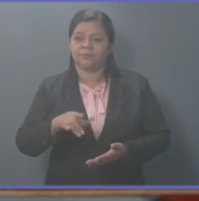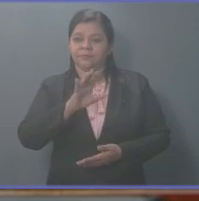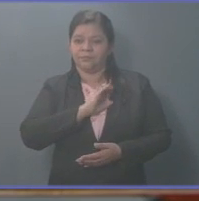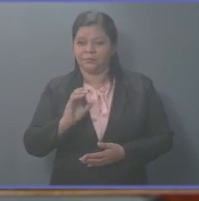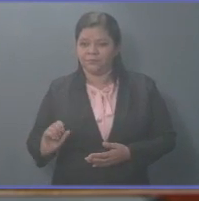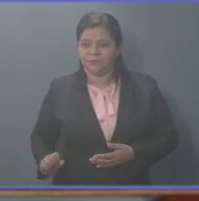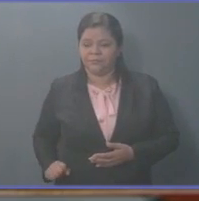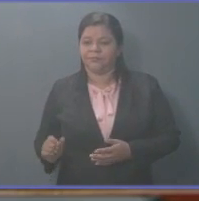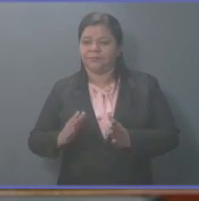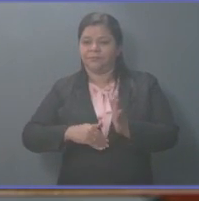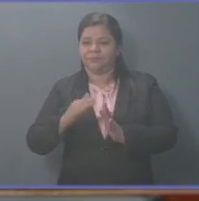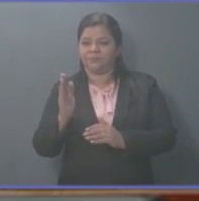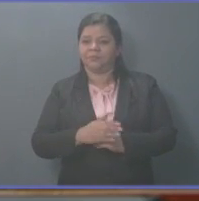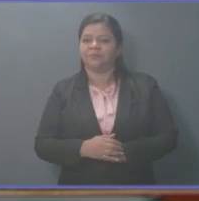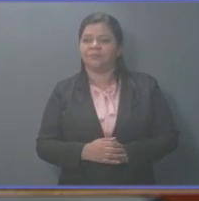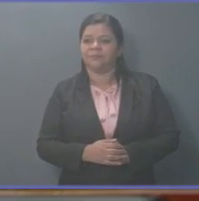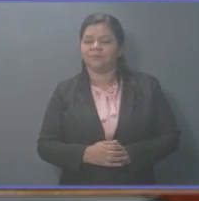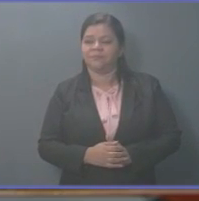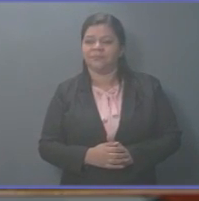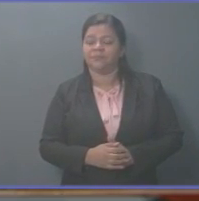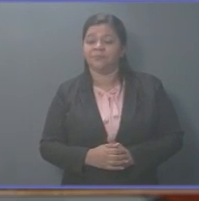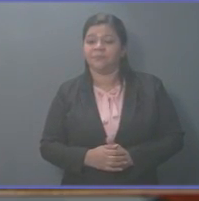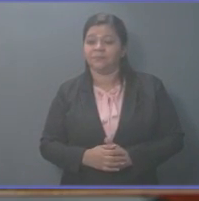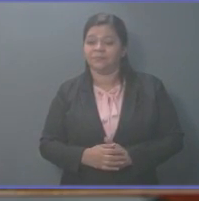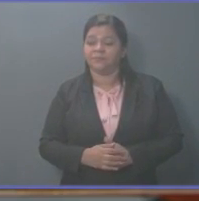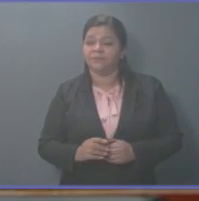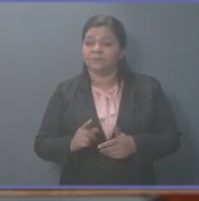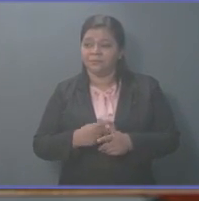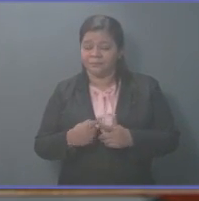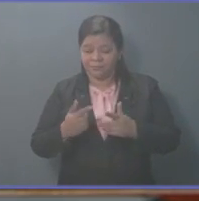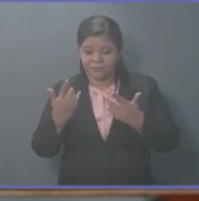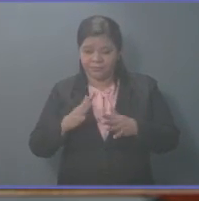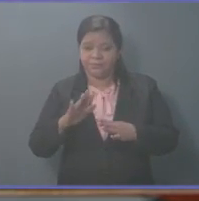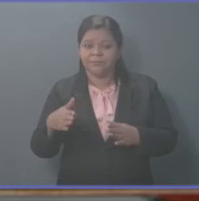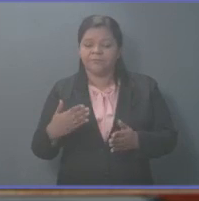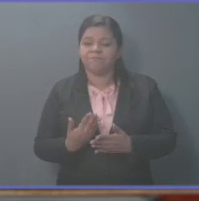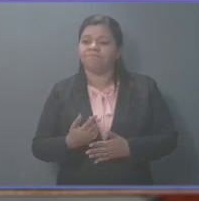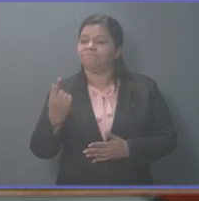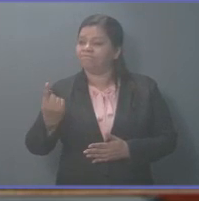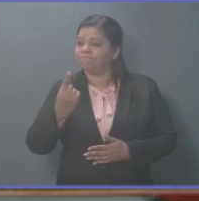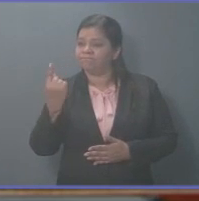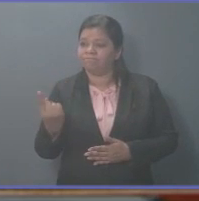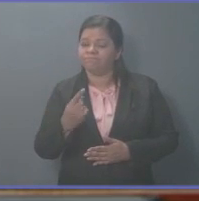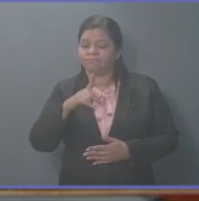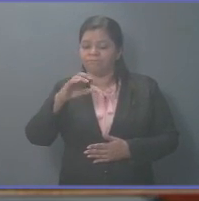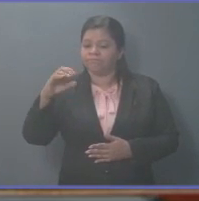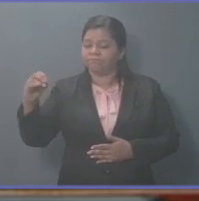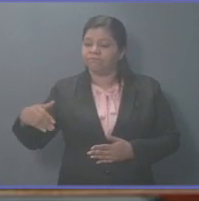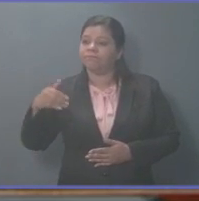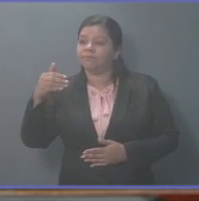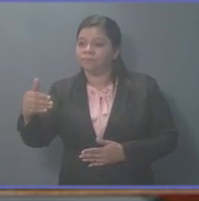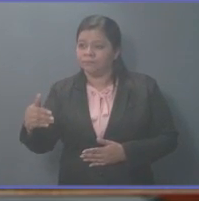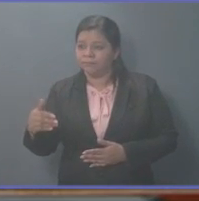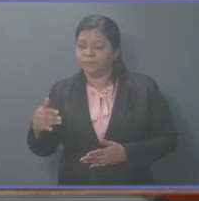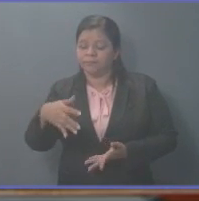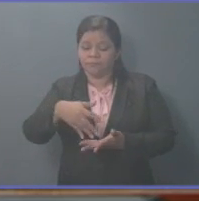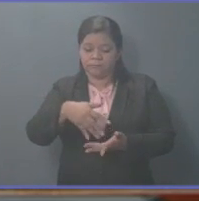un día a la ciudad de San Jorge, como un reconocimiento no solamente a esos 100 años de vida,